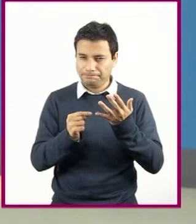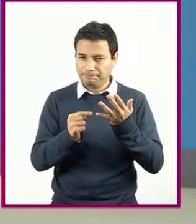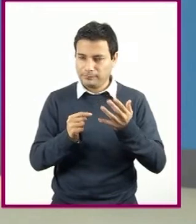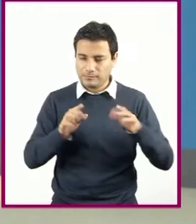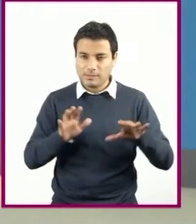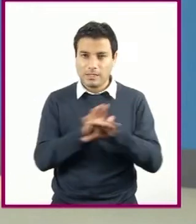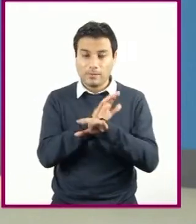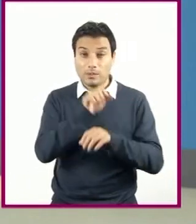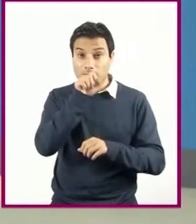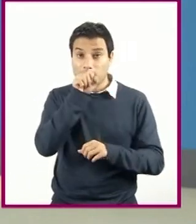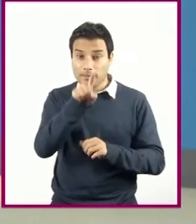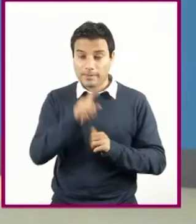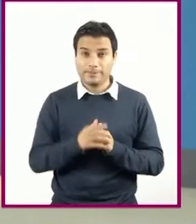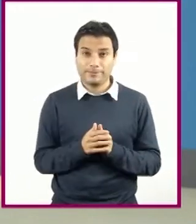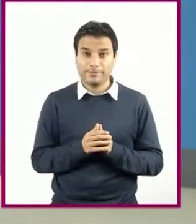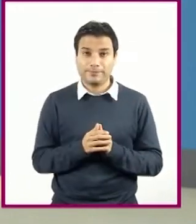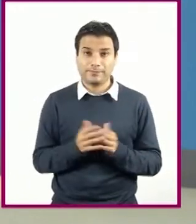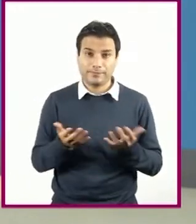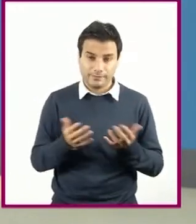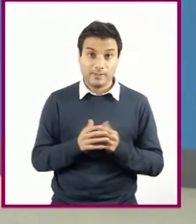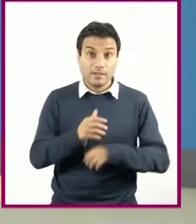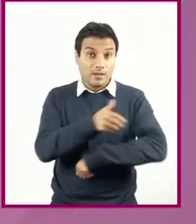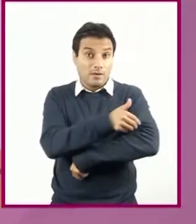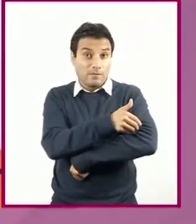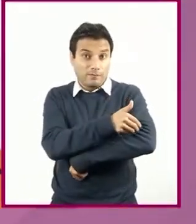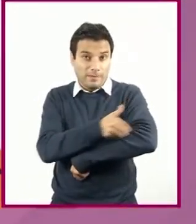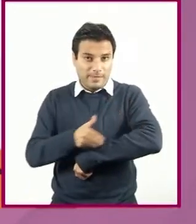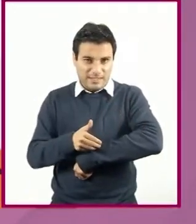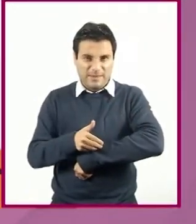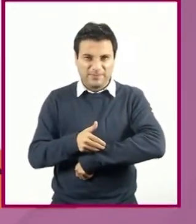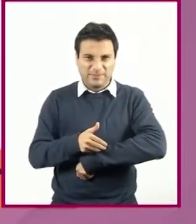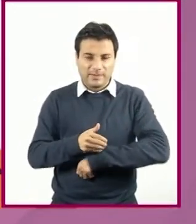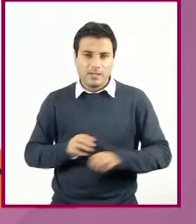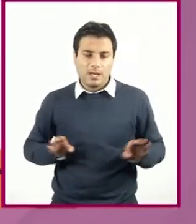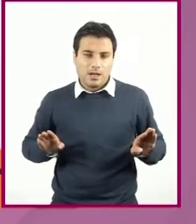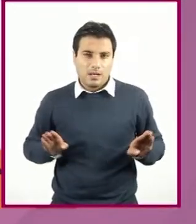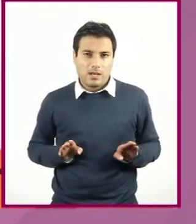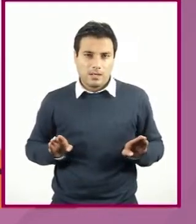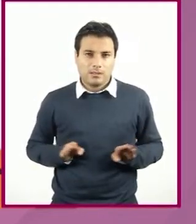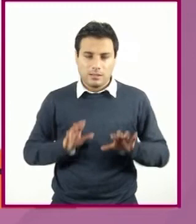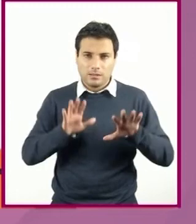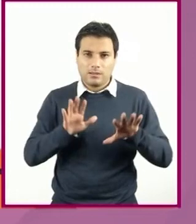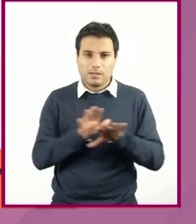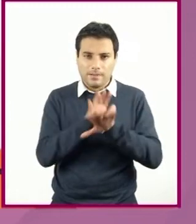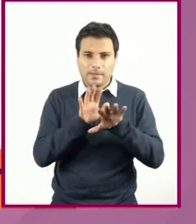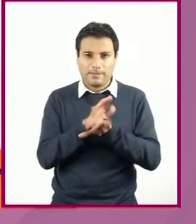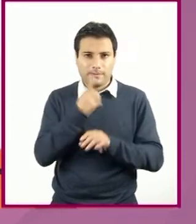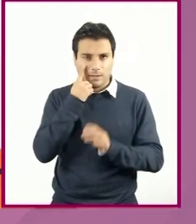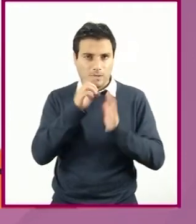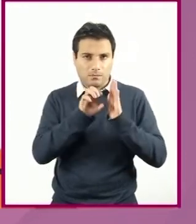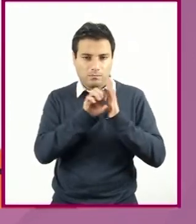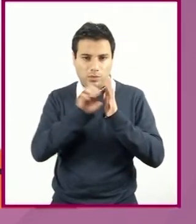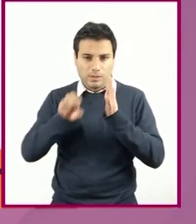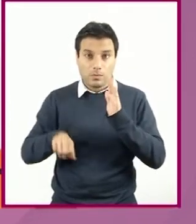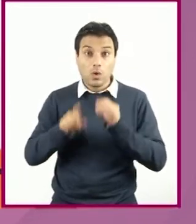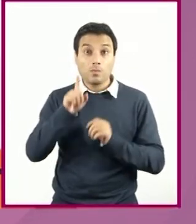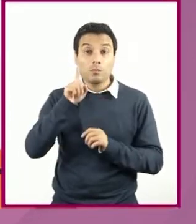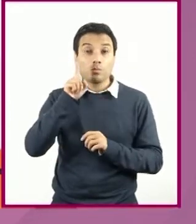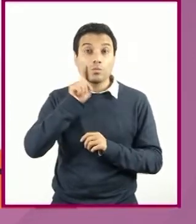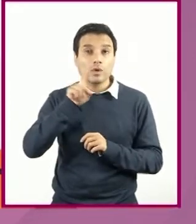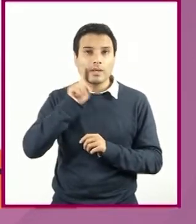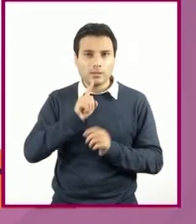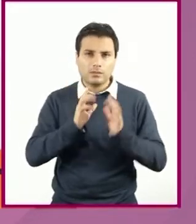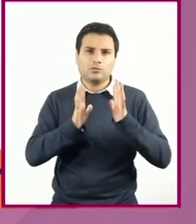cambio en los roles determinados para la familia, como es el caso de una cierta emancipación de la mujer dentro de